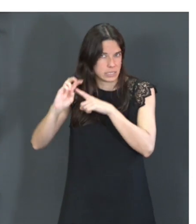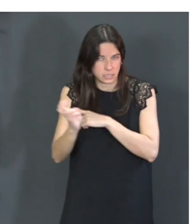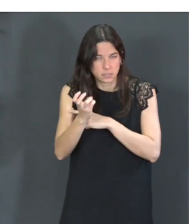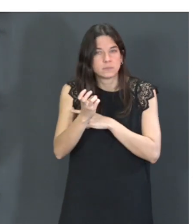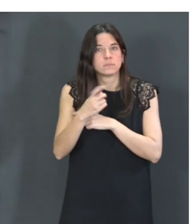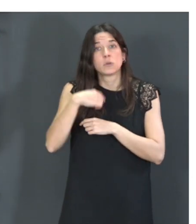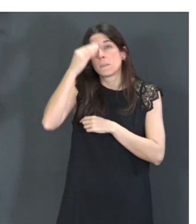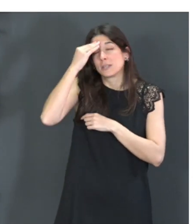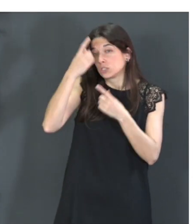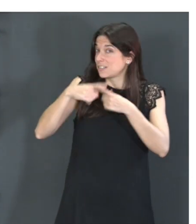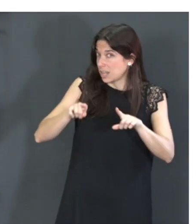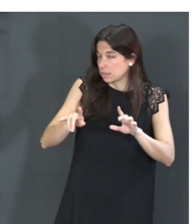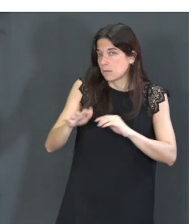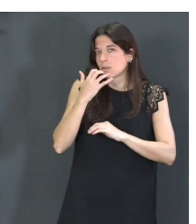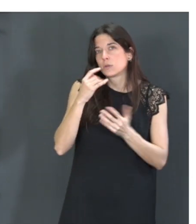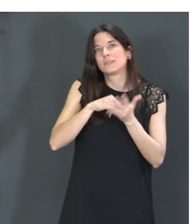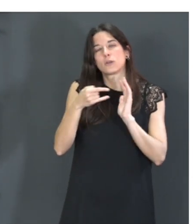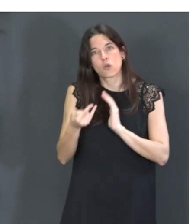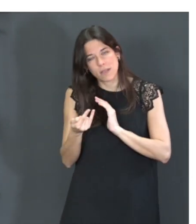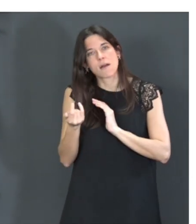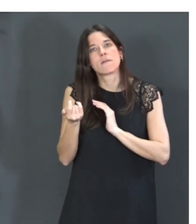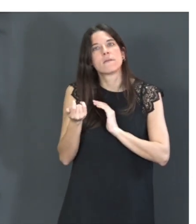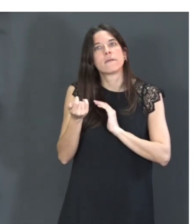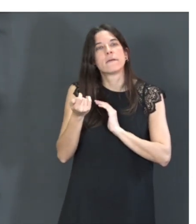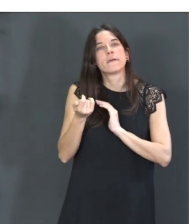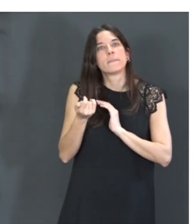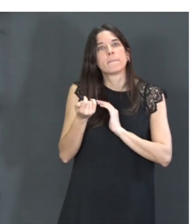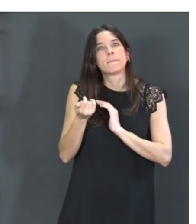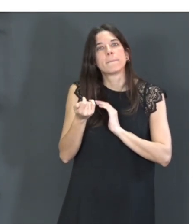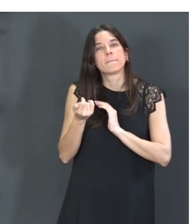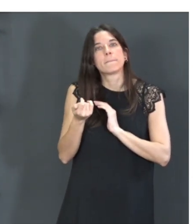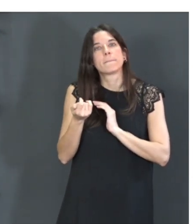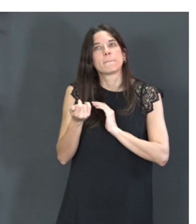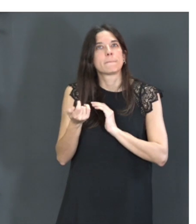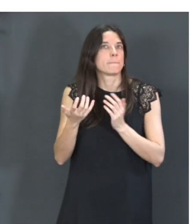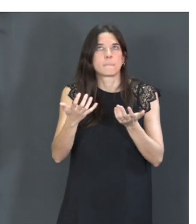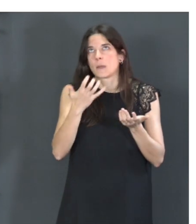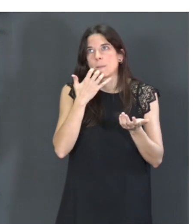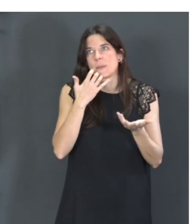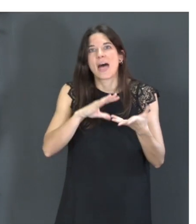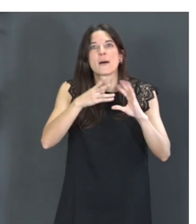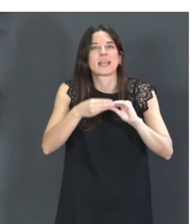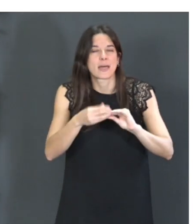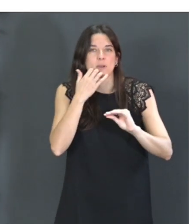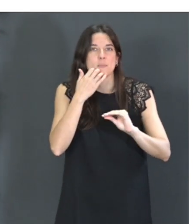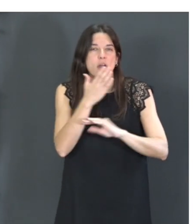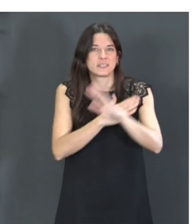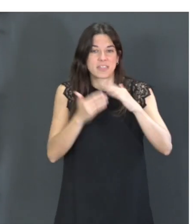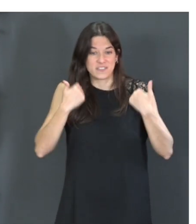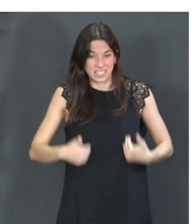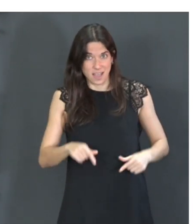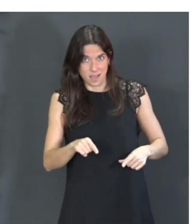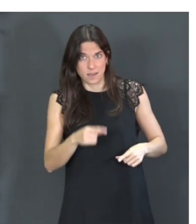mismo una tecnología que está adaptada, pues por un ejemplo, a una discapacidad física, ¿de